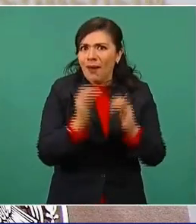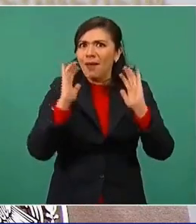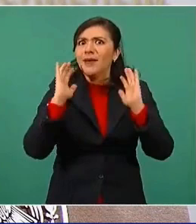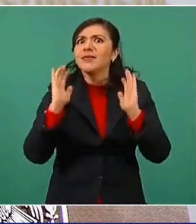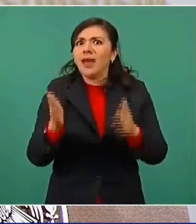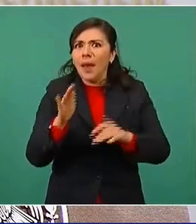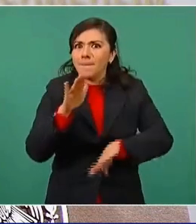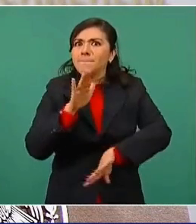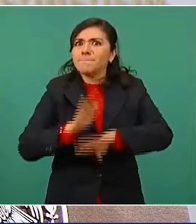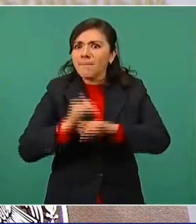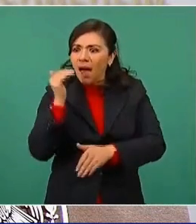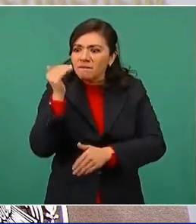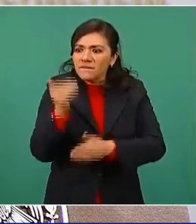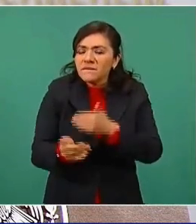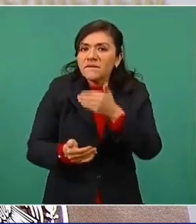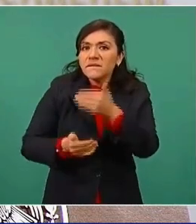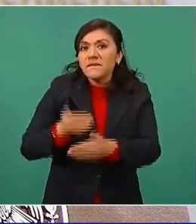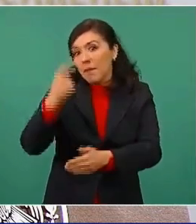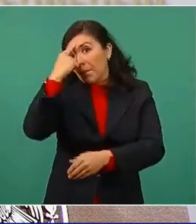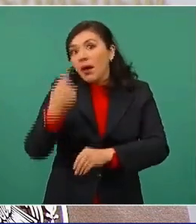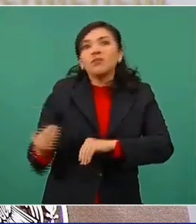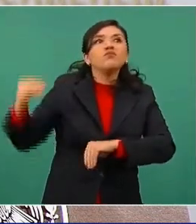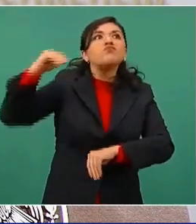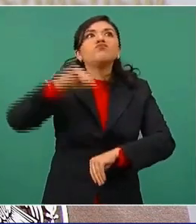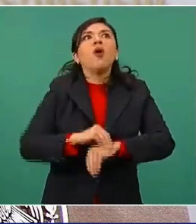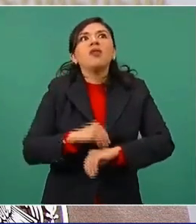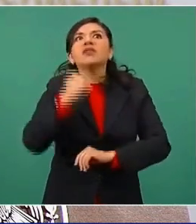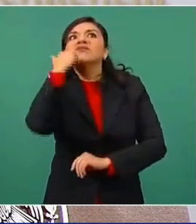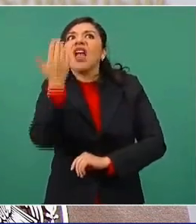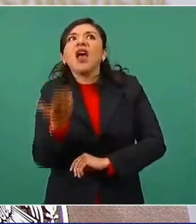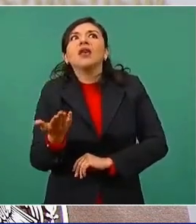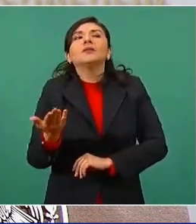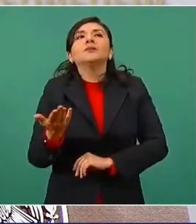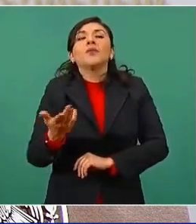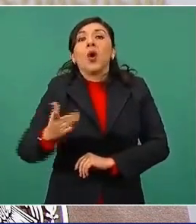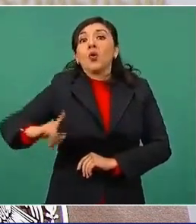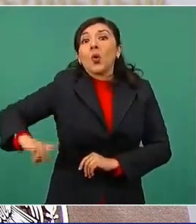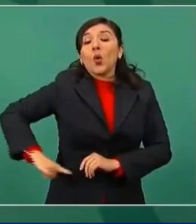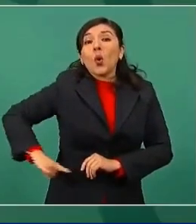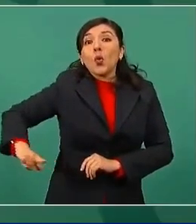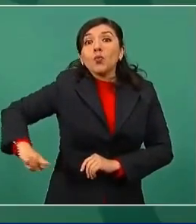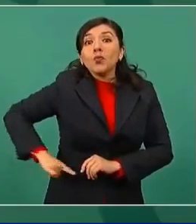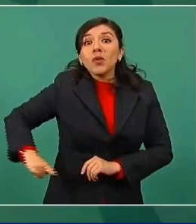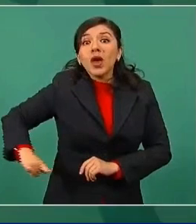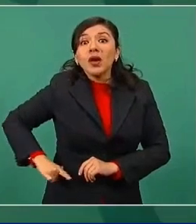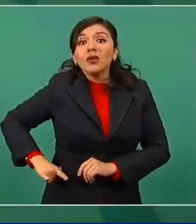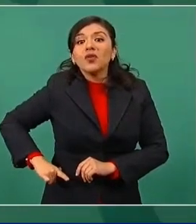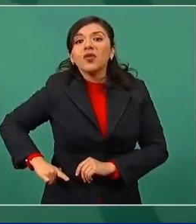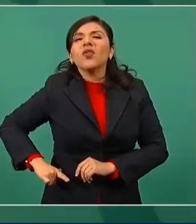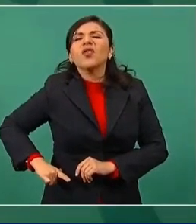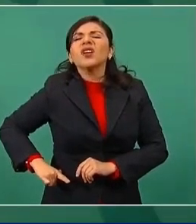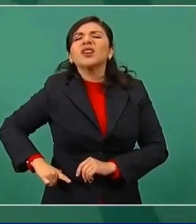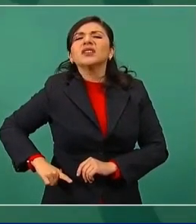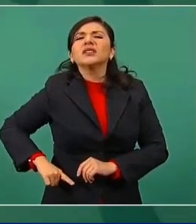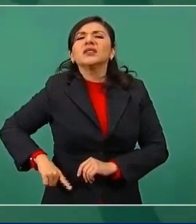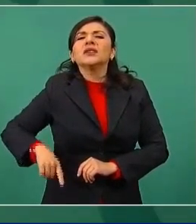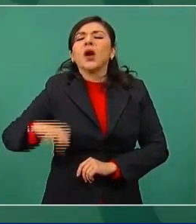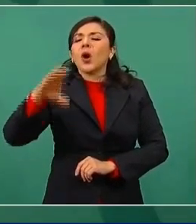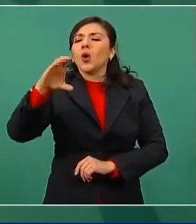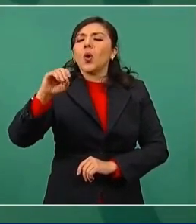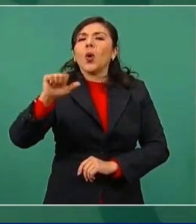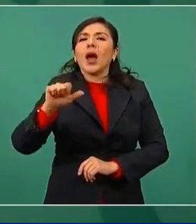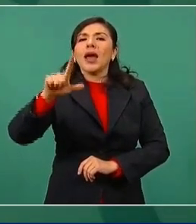avanzando en la creación de los gobiernos llamados de